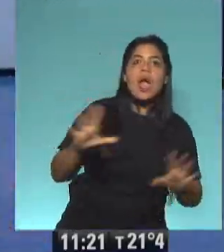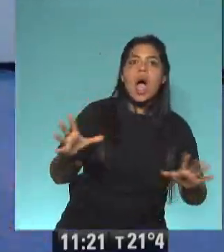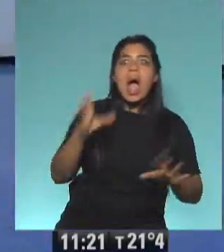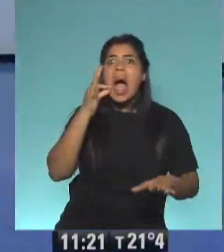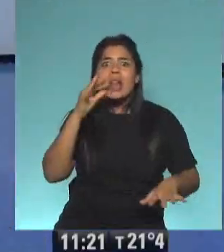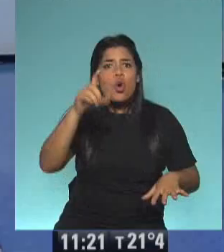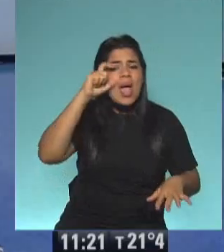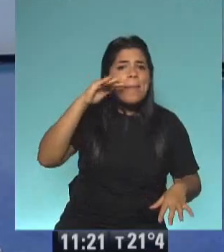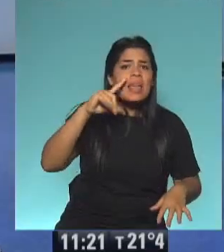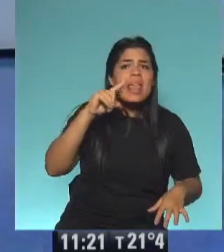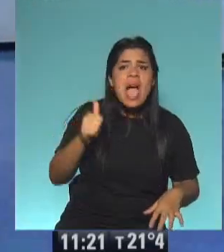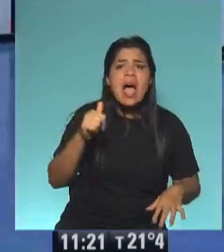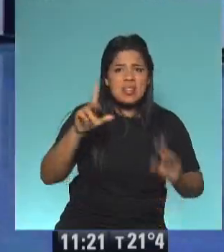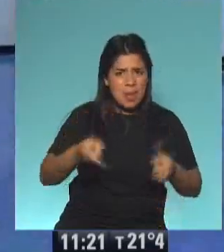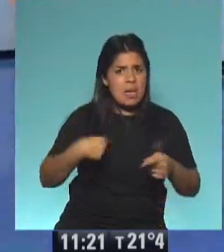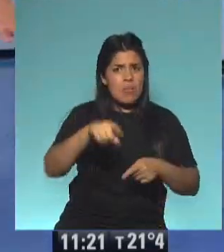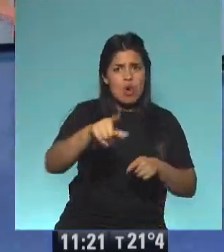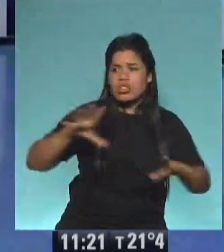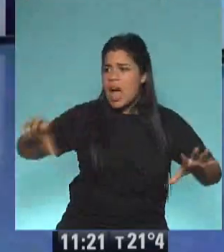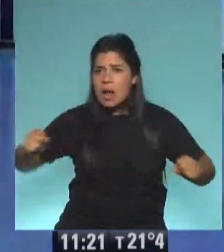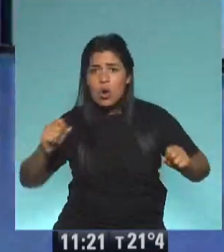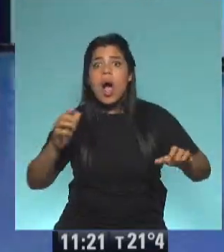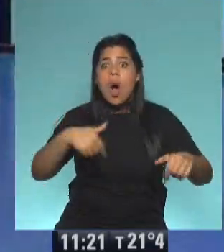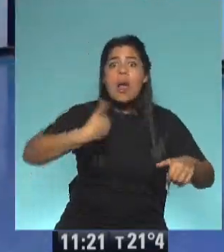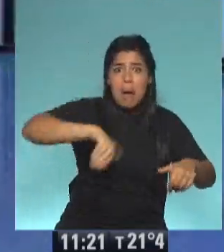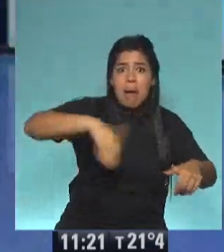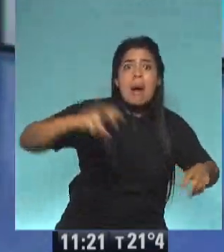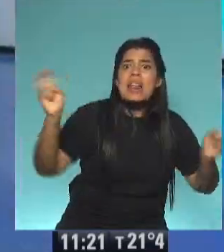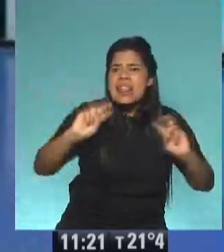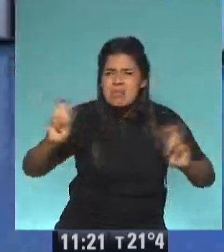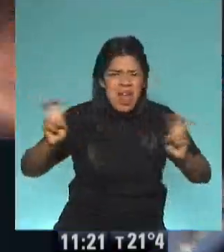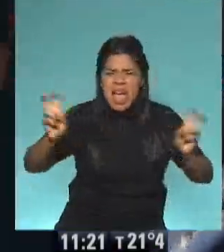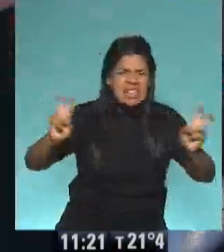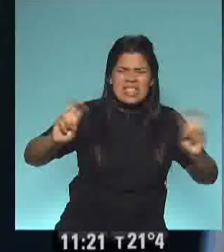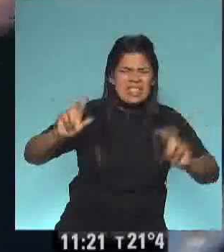agárrate fuerte porque ¿sabes lo que se viene? ¡No! ¡El timbre!